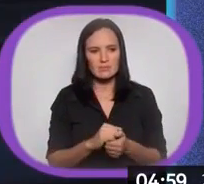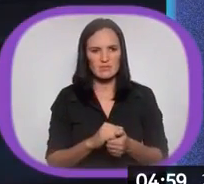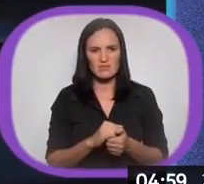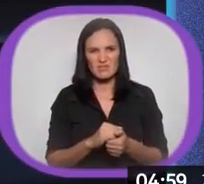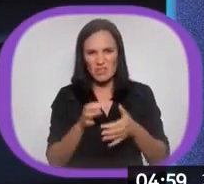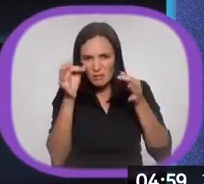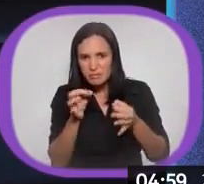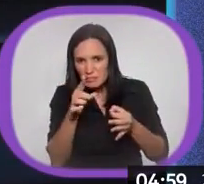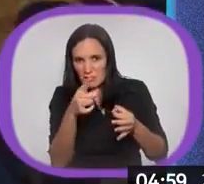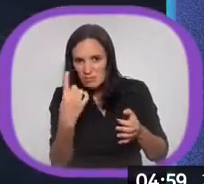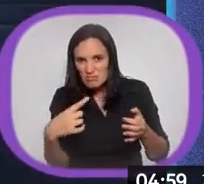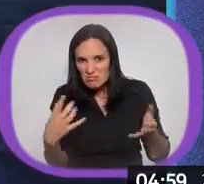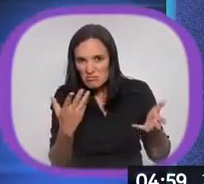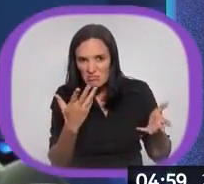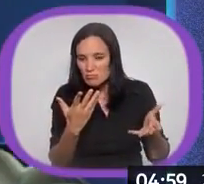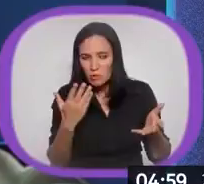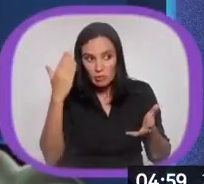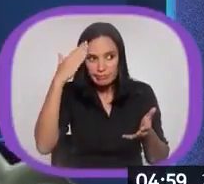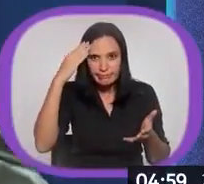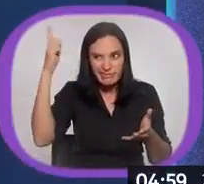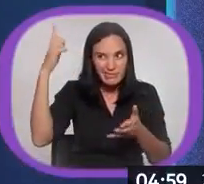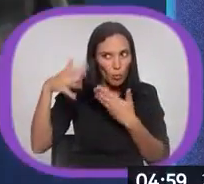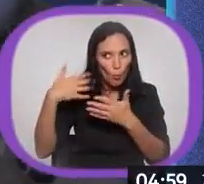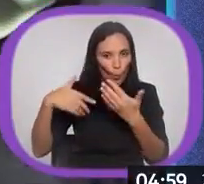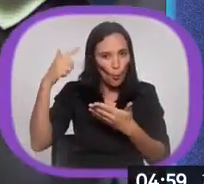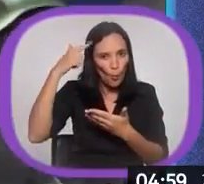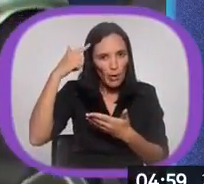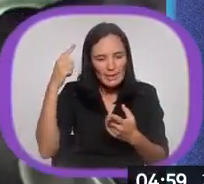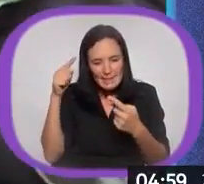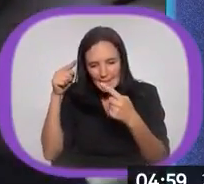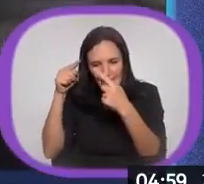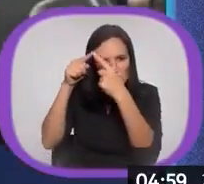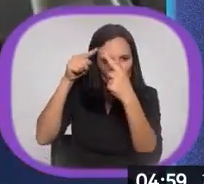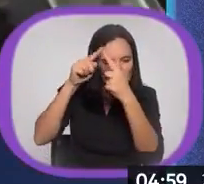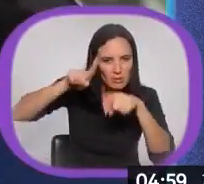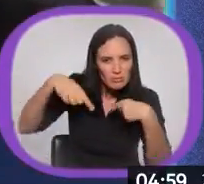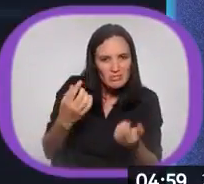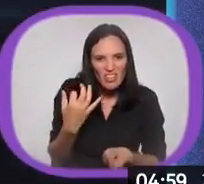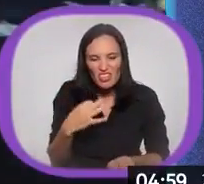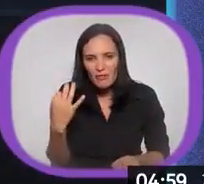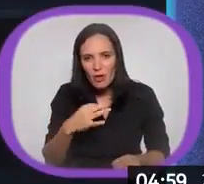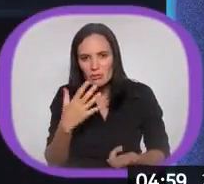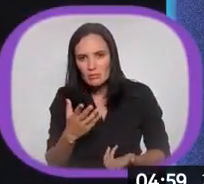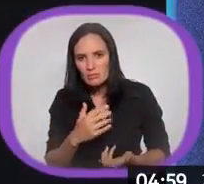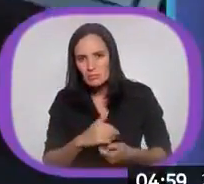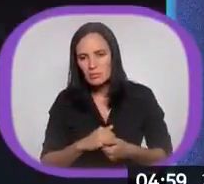¿Acaso no puede decidirse? No, si Megatron juega con su mente. Debo restablecer el enlace.